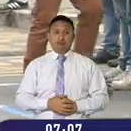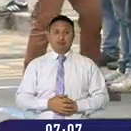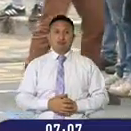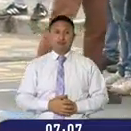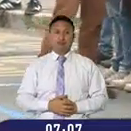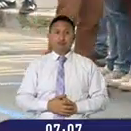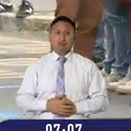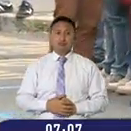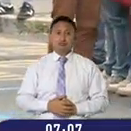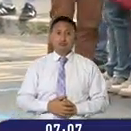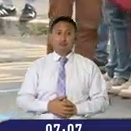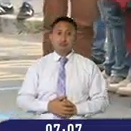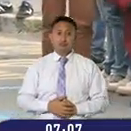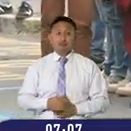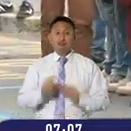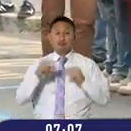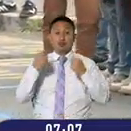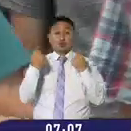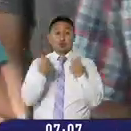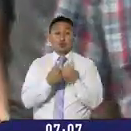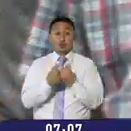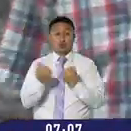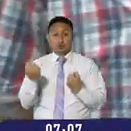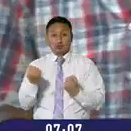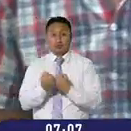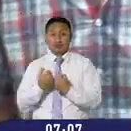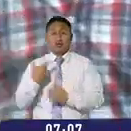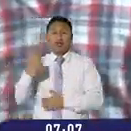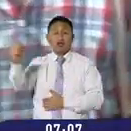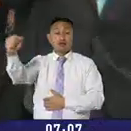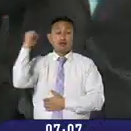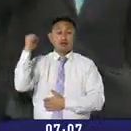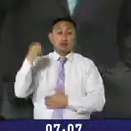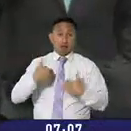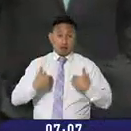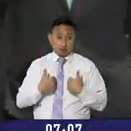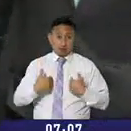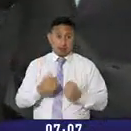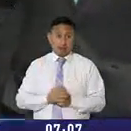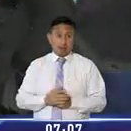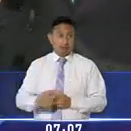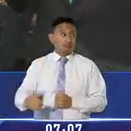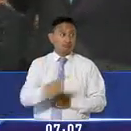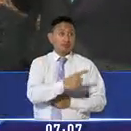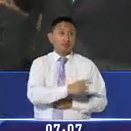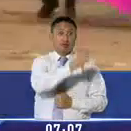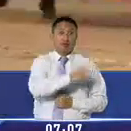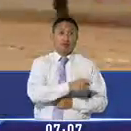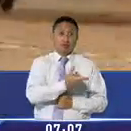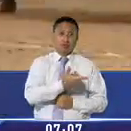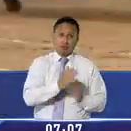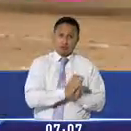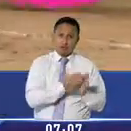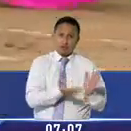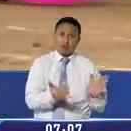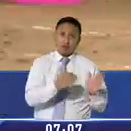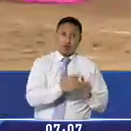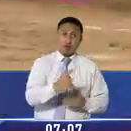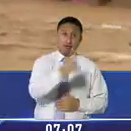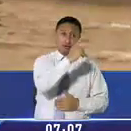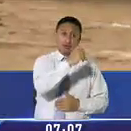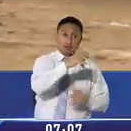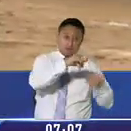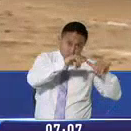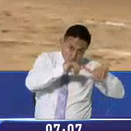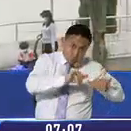Por un lado, los grupos que luchan por los derechos de los animales y por el otro, aficionados que solicitan que se retomen las corridas de toros en Quito.